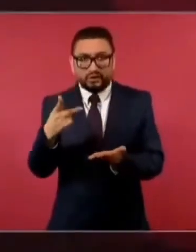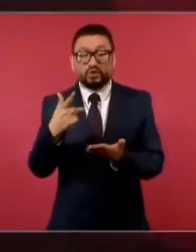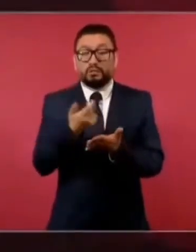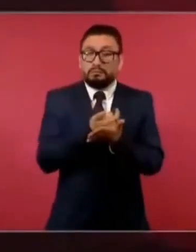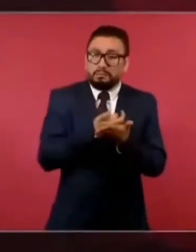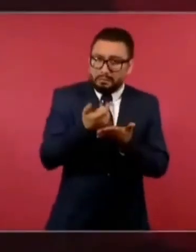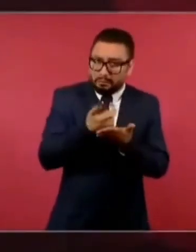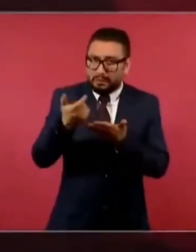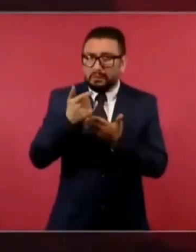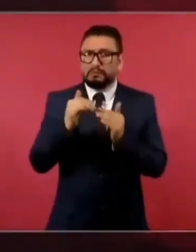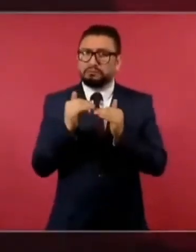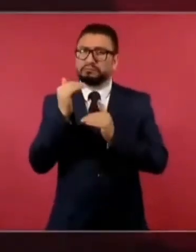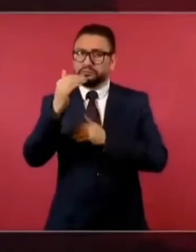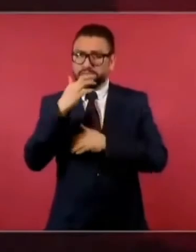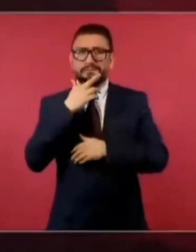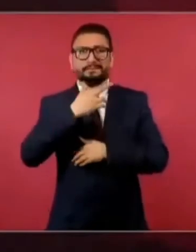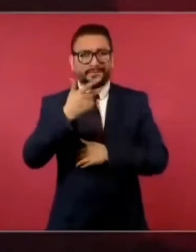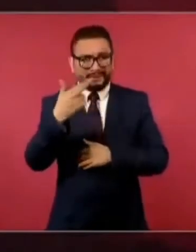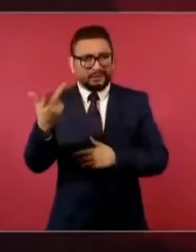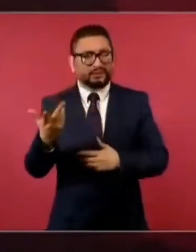salariales,